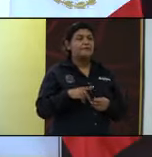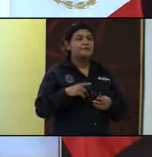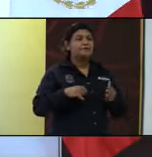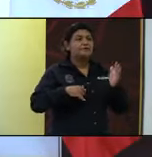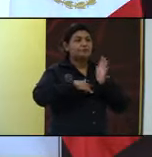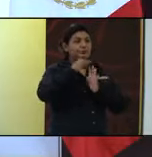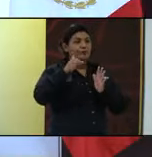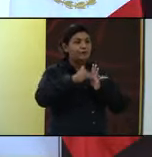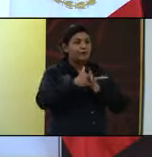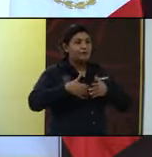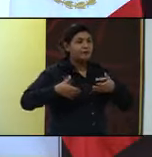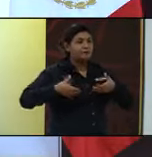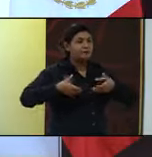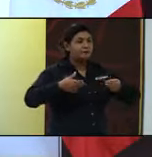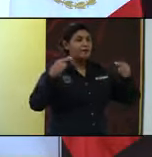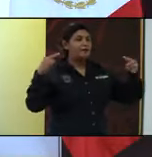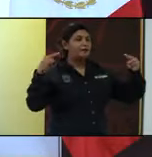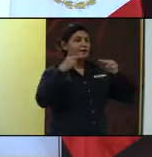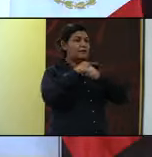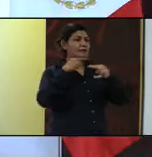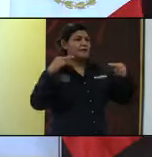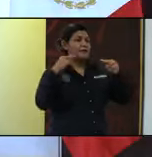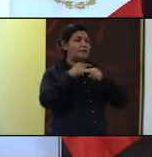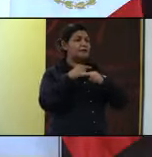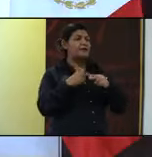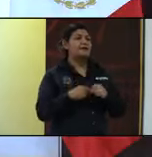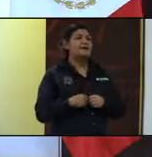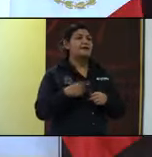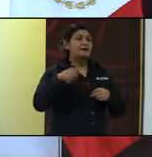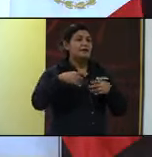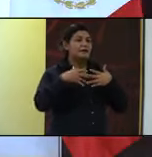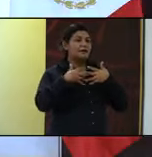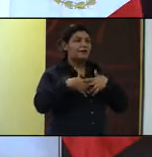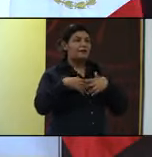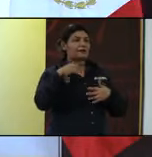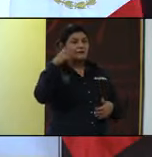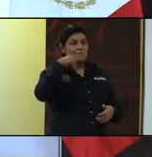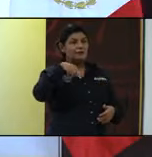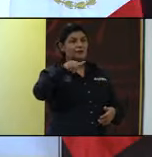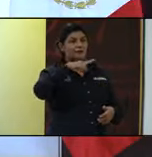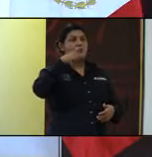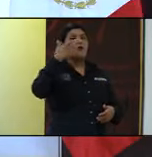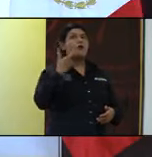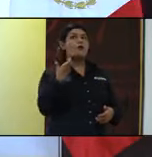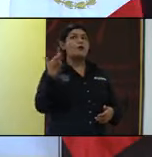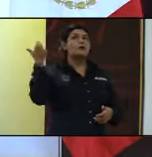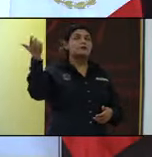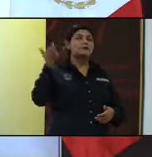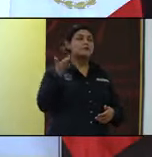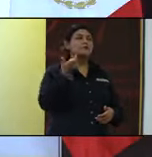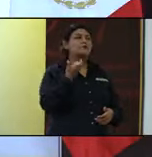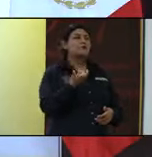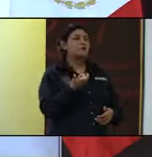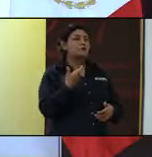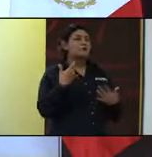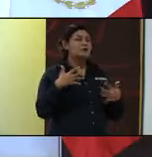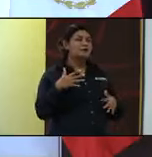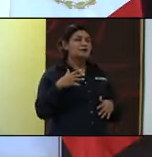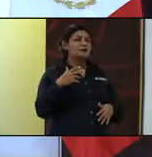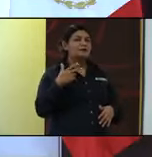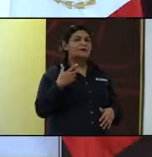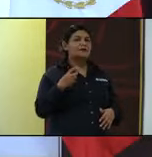repavimentación de la Avenida de la Industria. ¿Saben cuánto aporta el señor gobernador del estado? Son